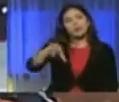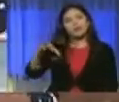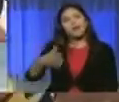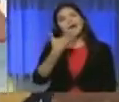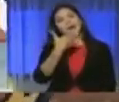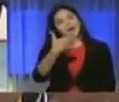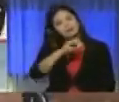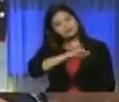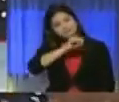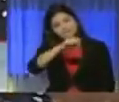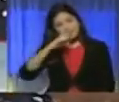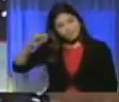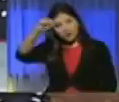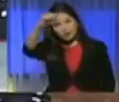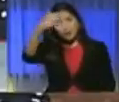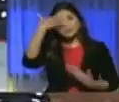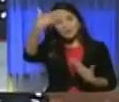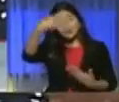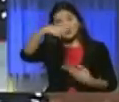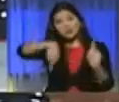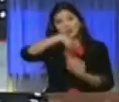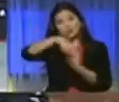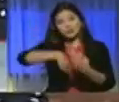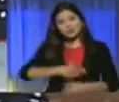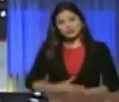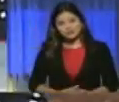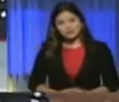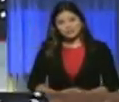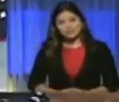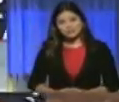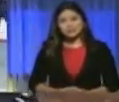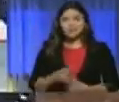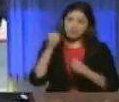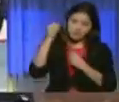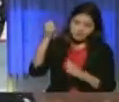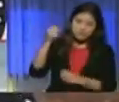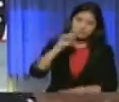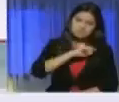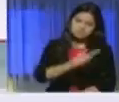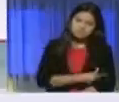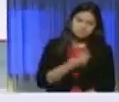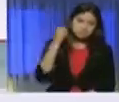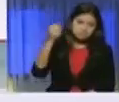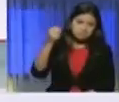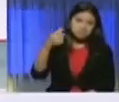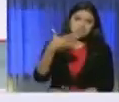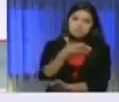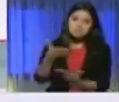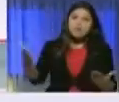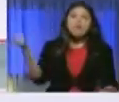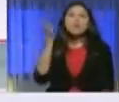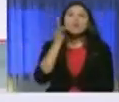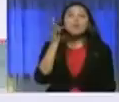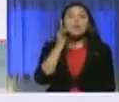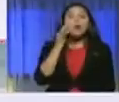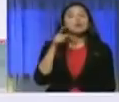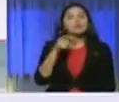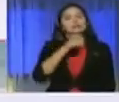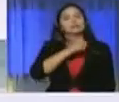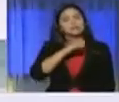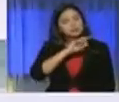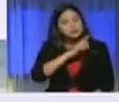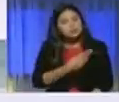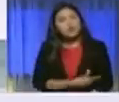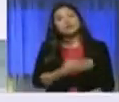Maduro. Saludos revolucionarios. Bueno, mucha fuerza. esa fuerza a todas las mujeres. Y un